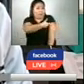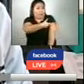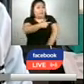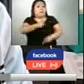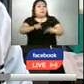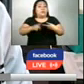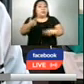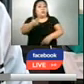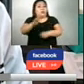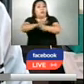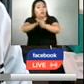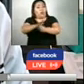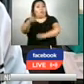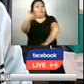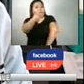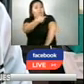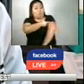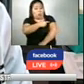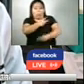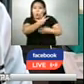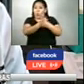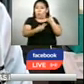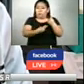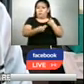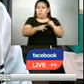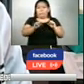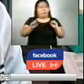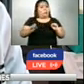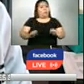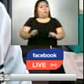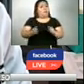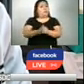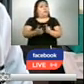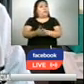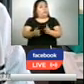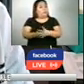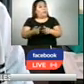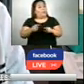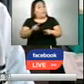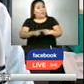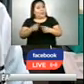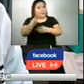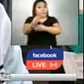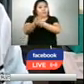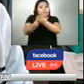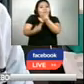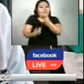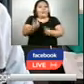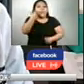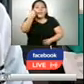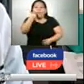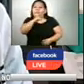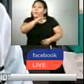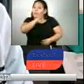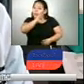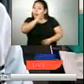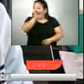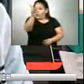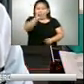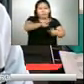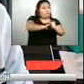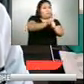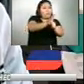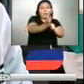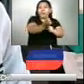de COVID, no le va a dar fuerte, pero es una combinación, no es un nuevo variante,